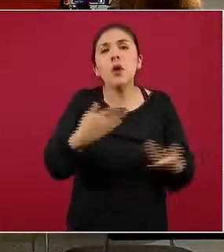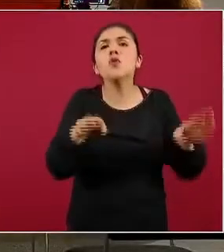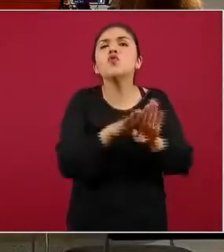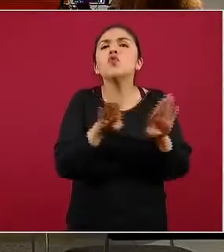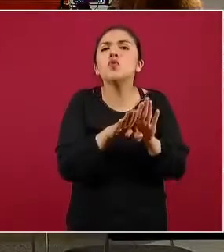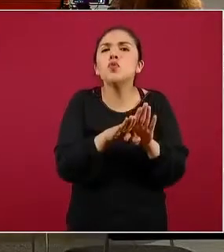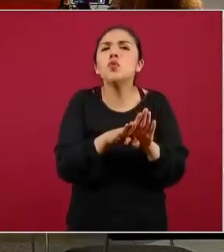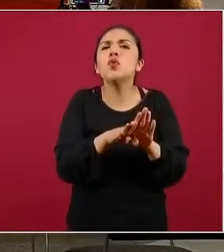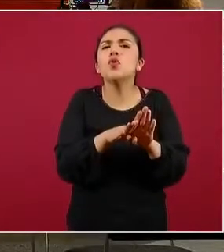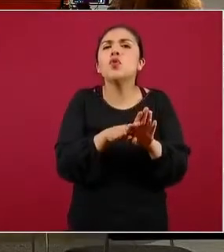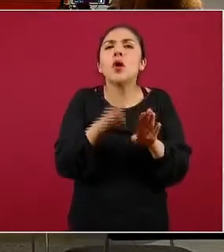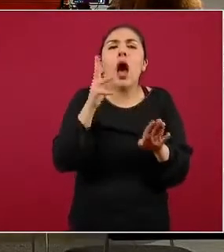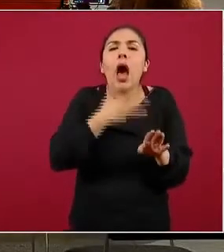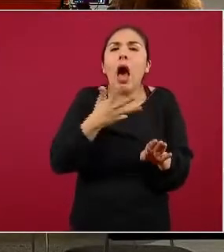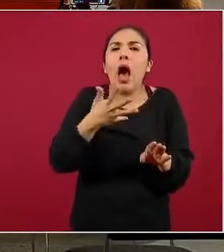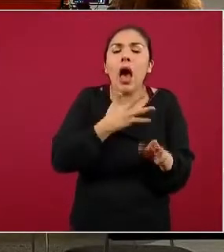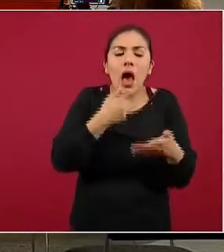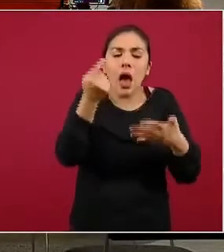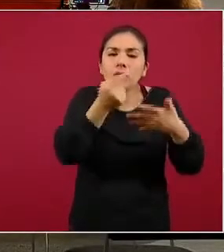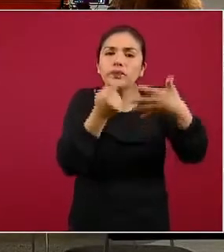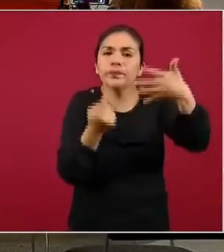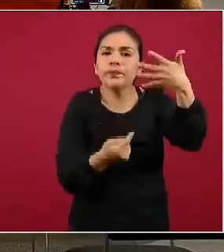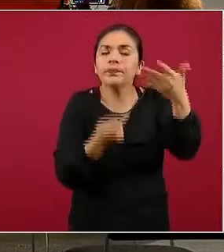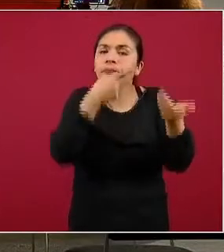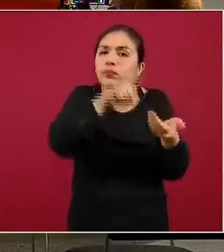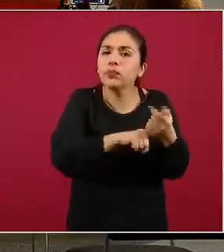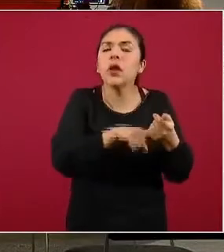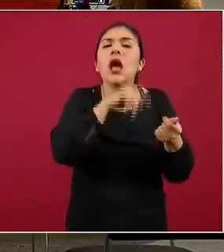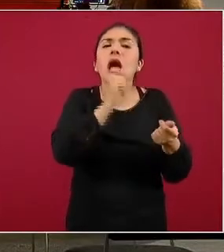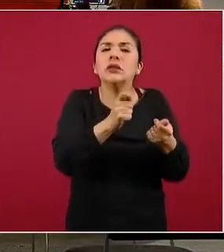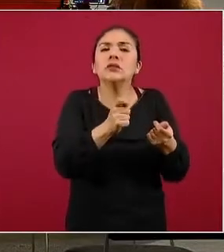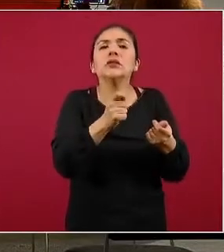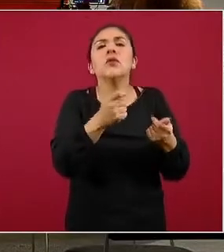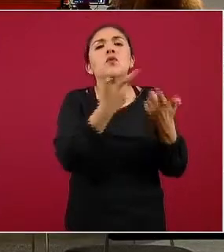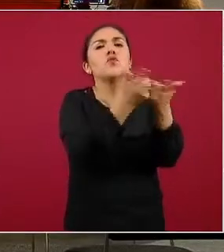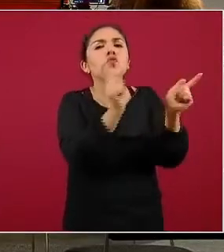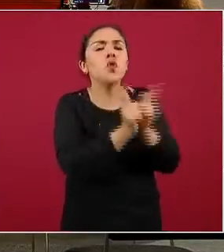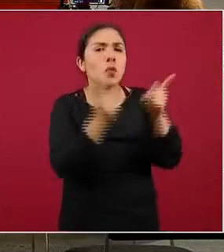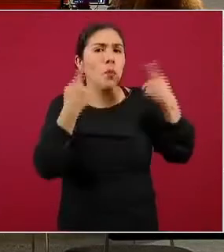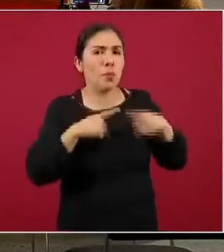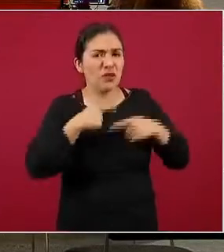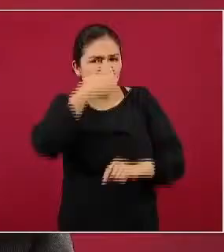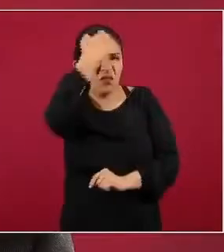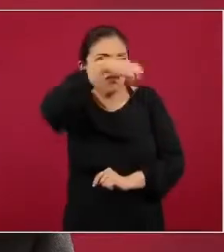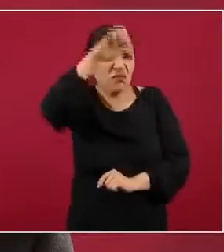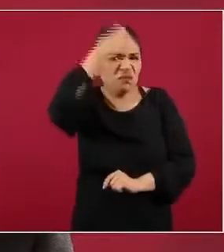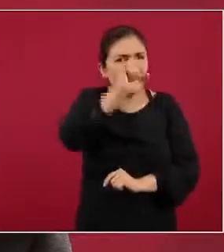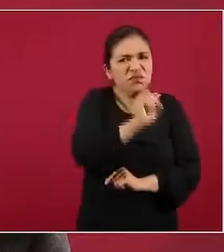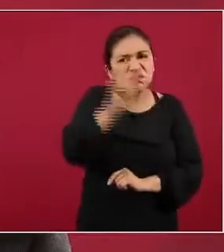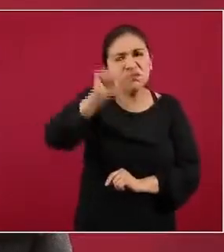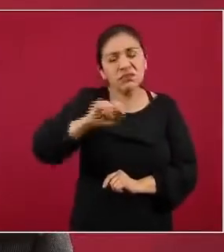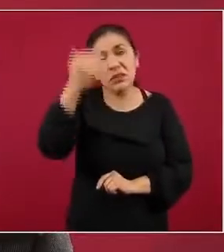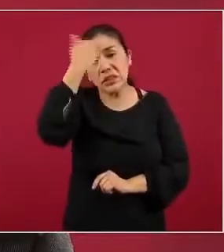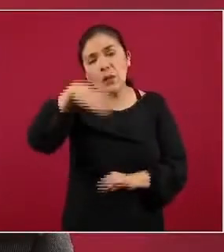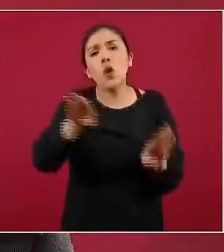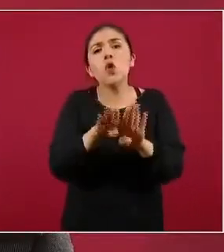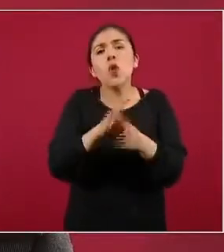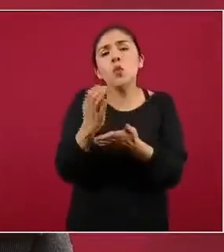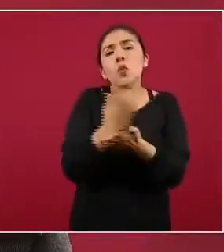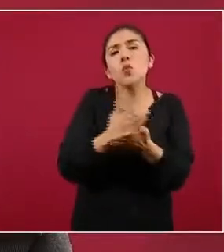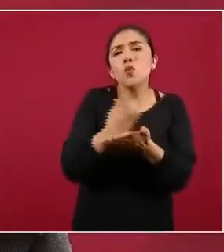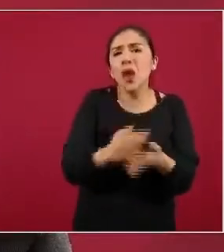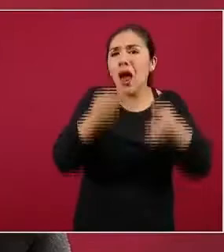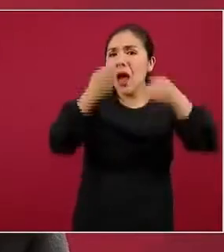exacta, precisa, que deriva de reflexiones de grupos de personas expertas sobre cuál es el tratamiento